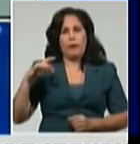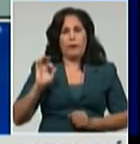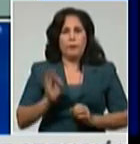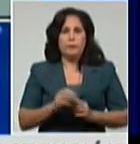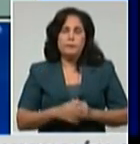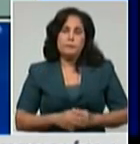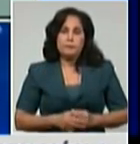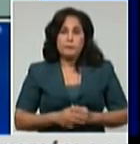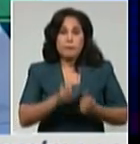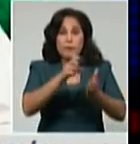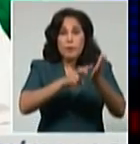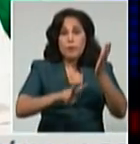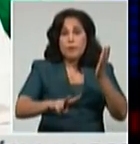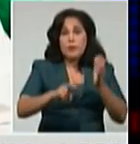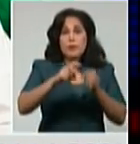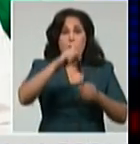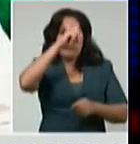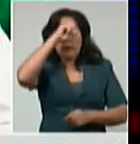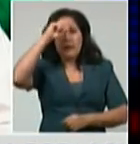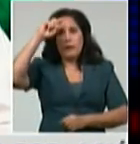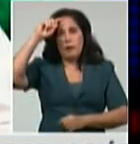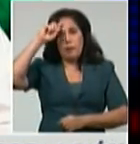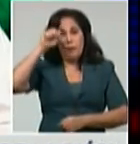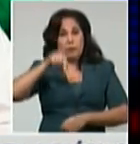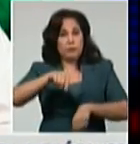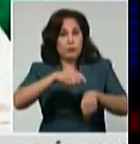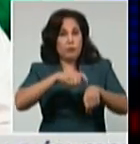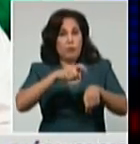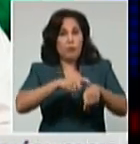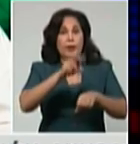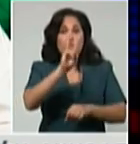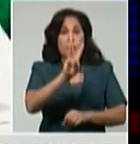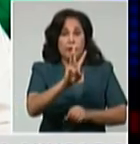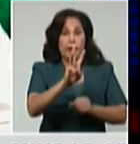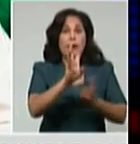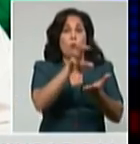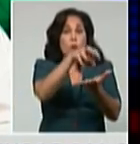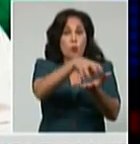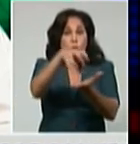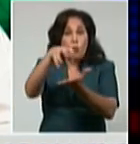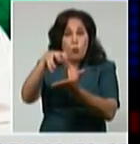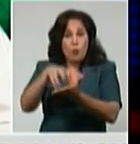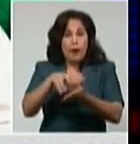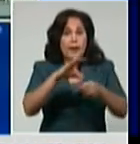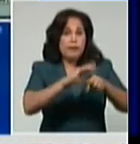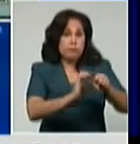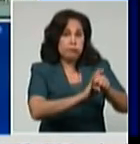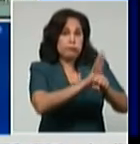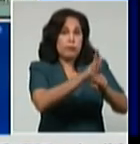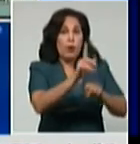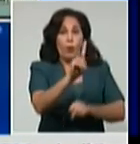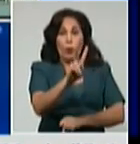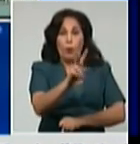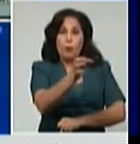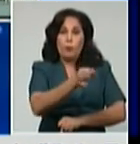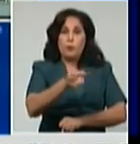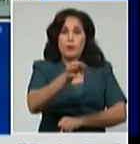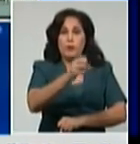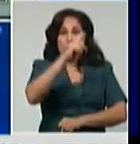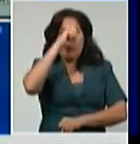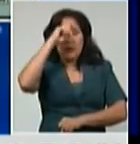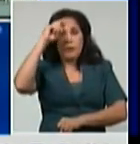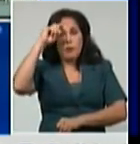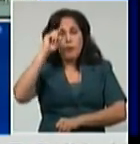La provincia de Santi Espíritu, en estos momentos con 3 eventos activos, 2 en el municipio de Santi Espíritu y 1 en el municipio